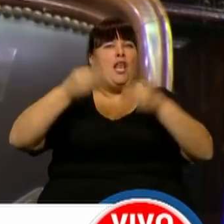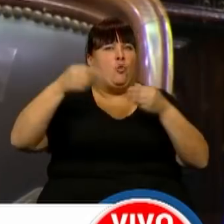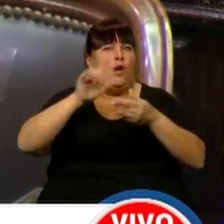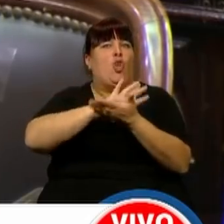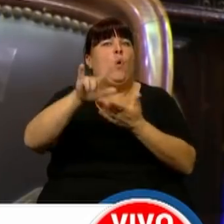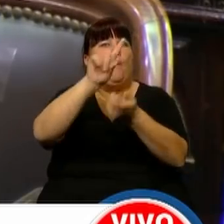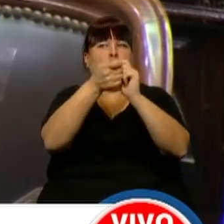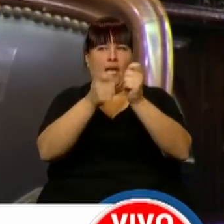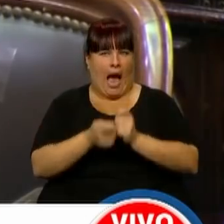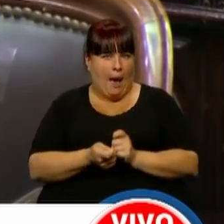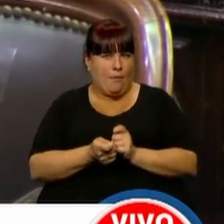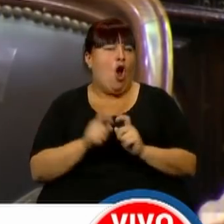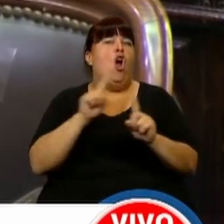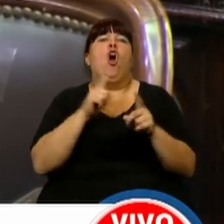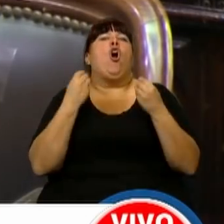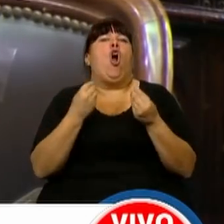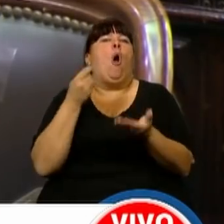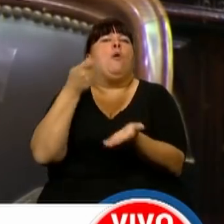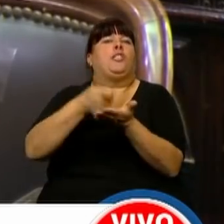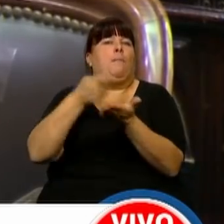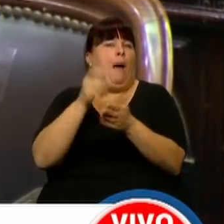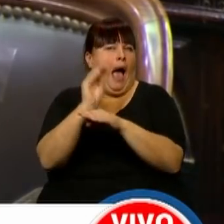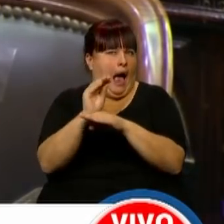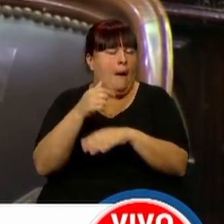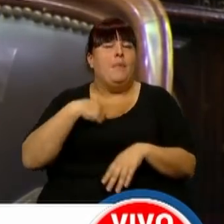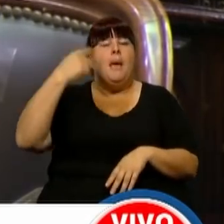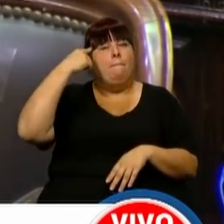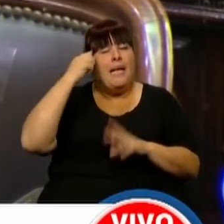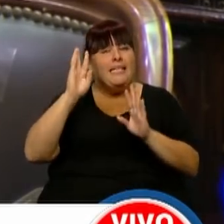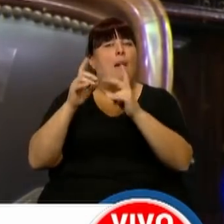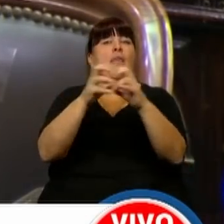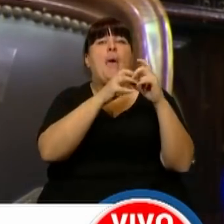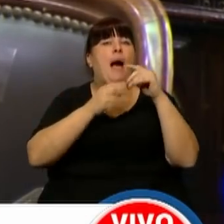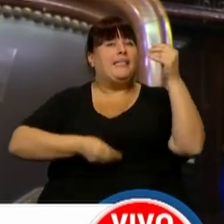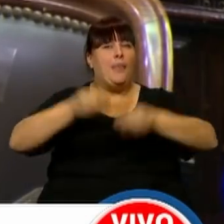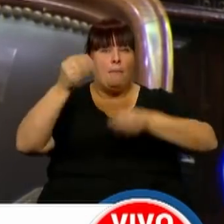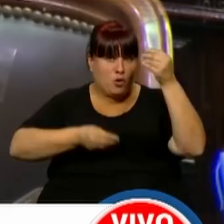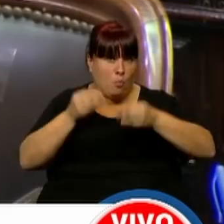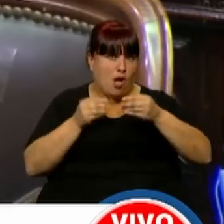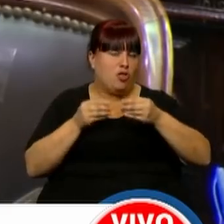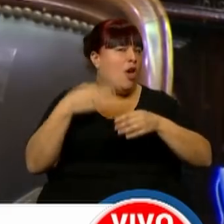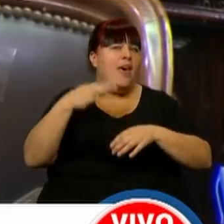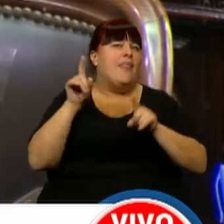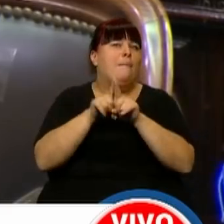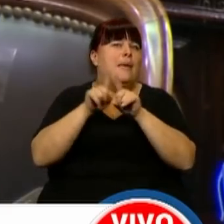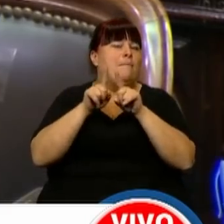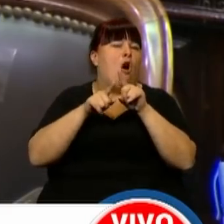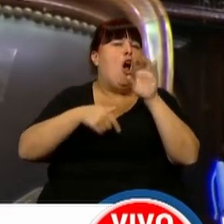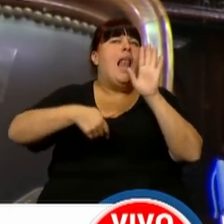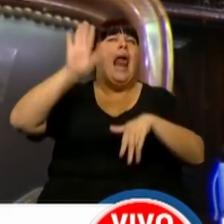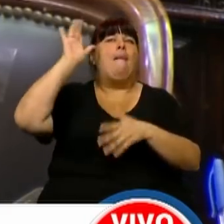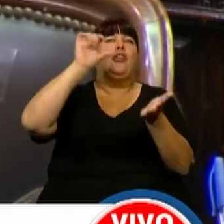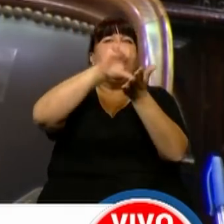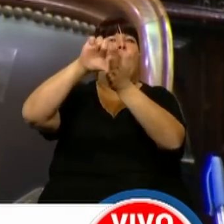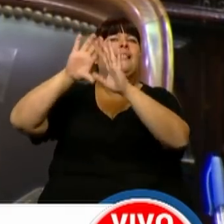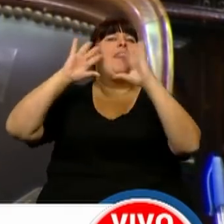nuevas modificaciones ni cómo se va a financiar. Aspiramos a que la discusión presupuestaria se haga como se hace en la mayor parte de los